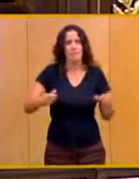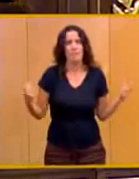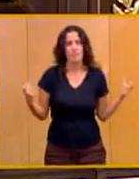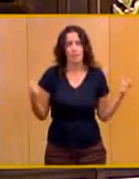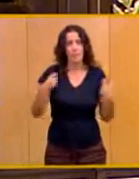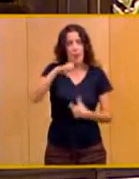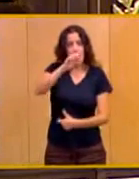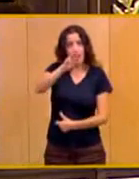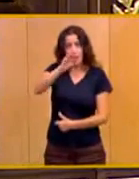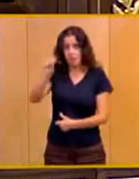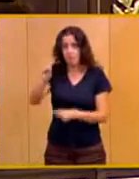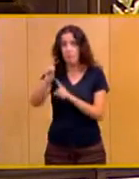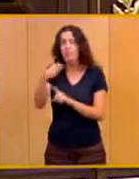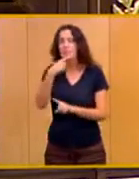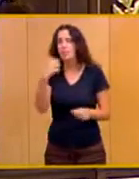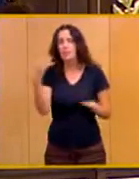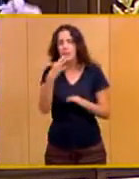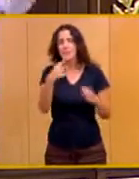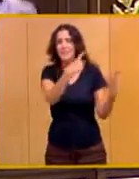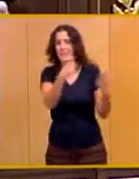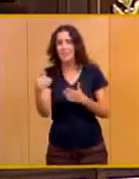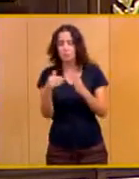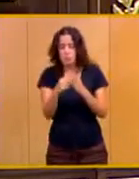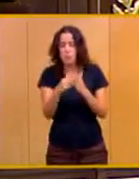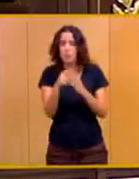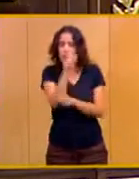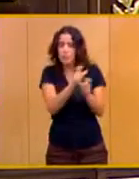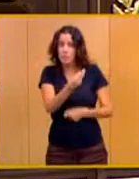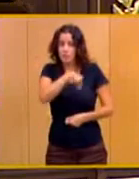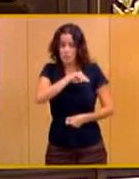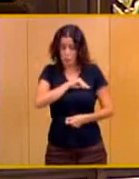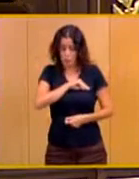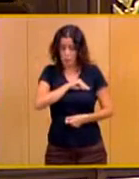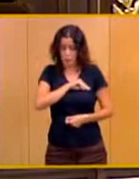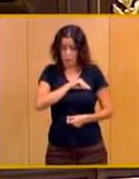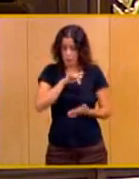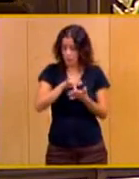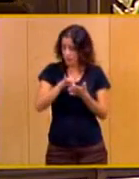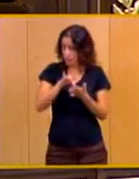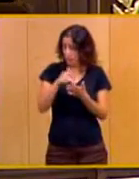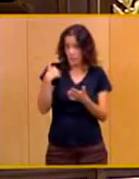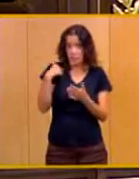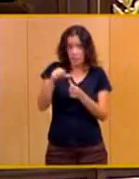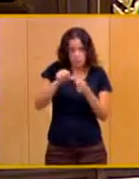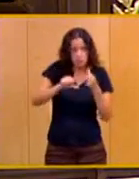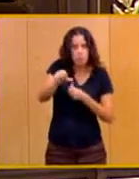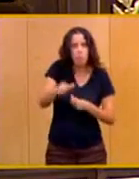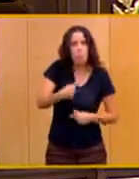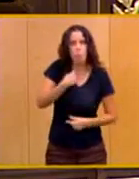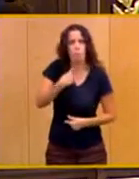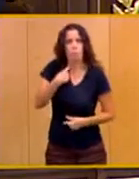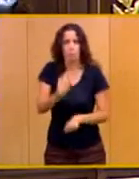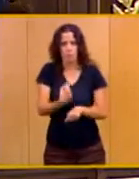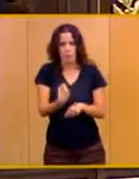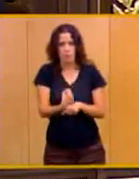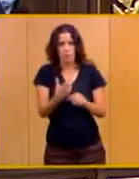dice que hay más de 600.000 españoles desde esa fecha en que usted lo dijo que han perdido su trabajo. Es que usted aquí anunció la Ley de Economía